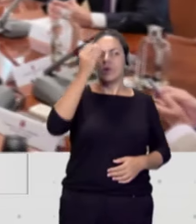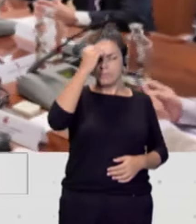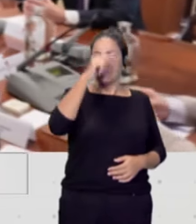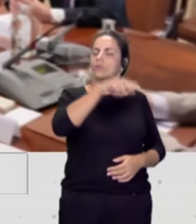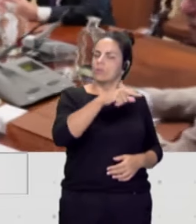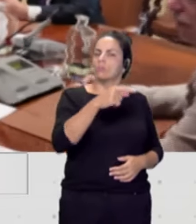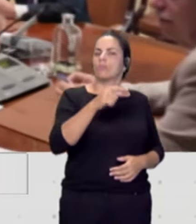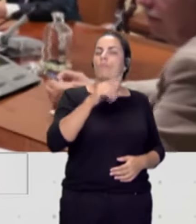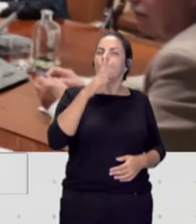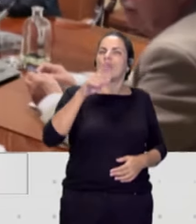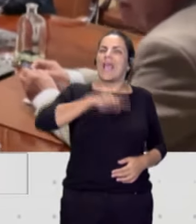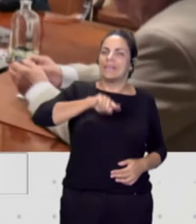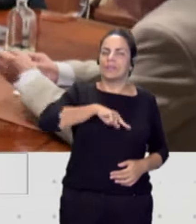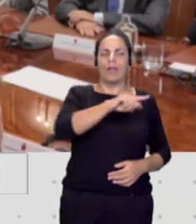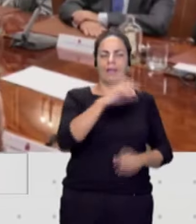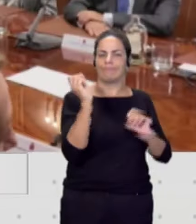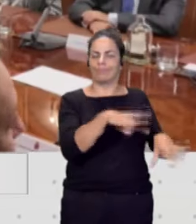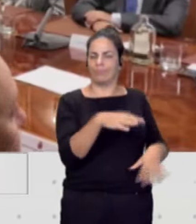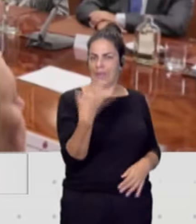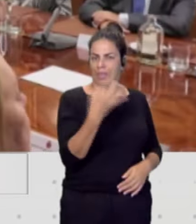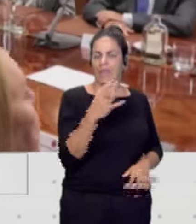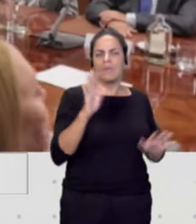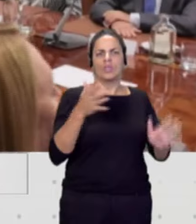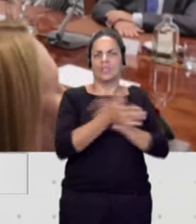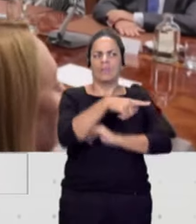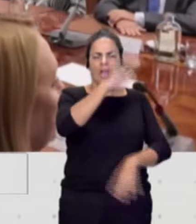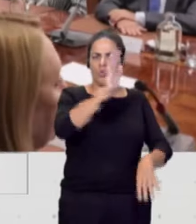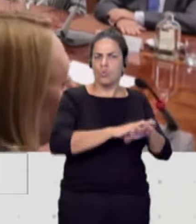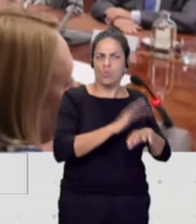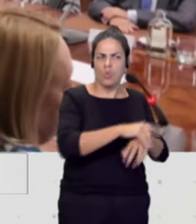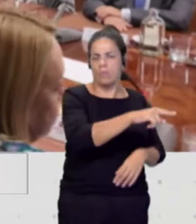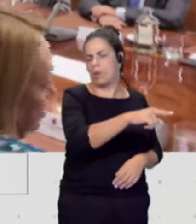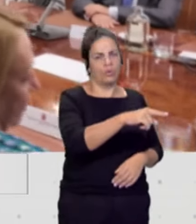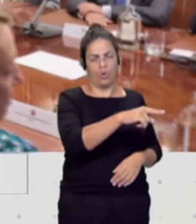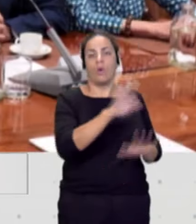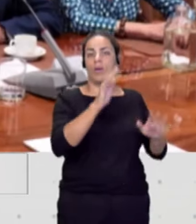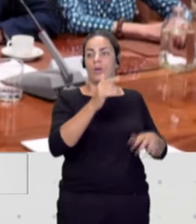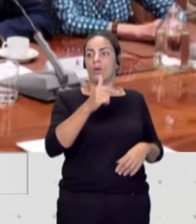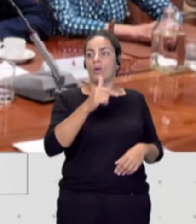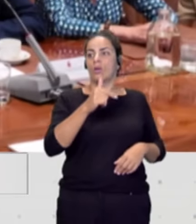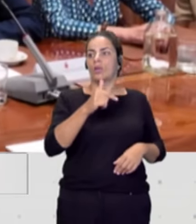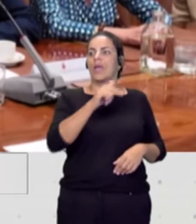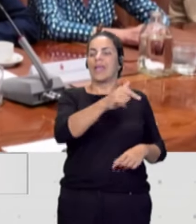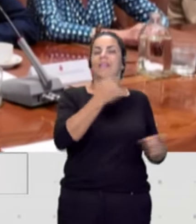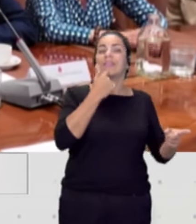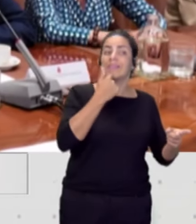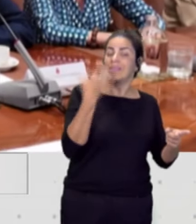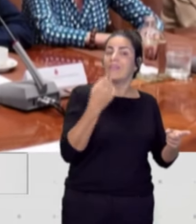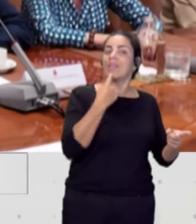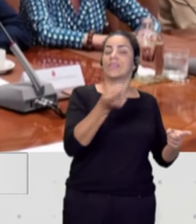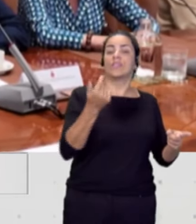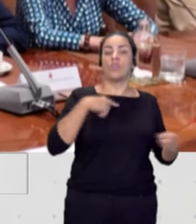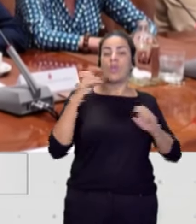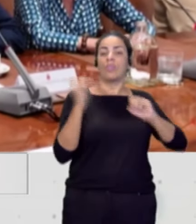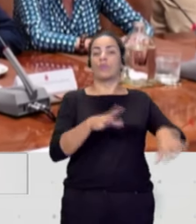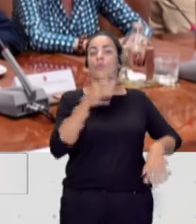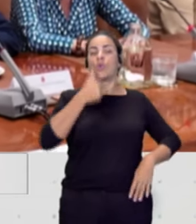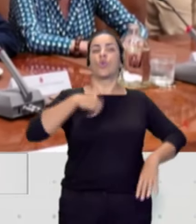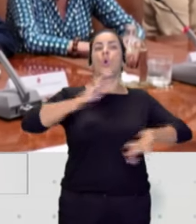sea culpable. Y creo que él mismo, como experto jurista, debería dejar claro, yo no dimito porque soy culpable, dimito para no